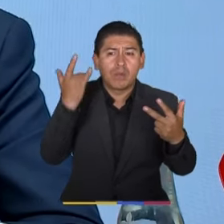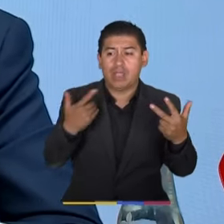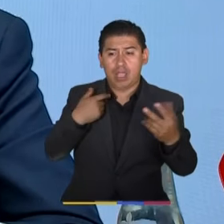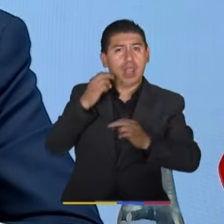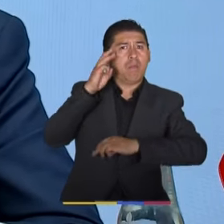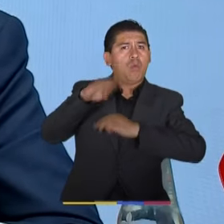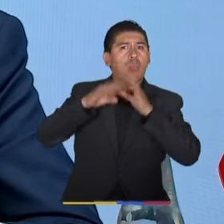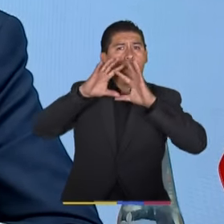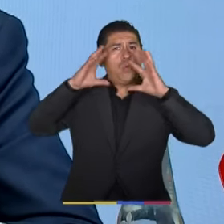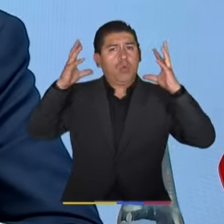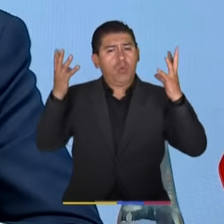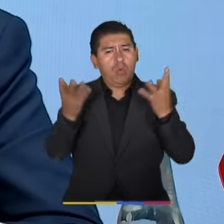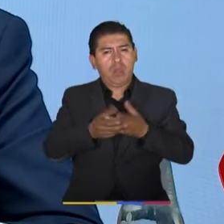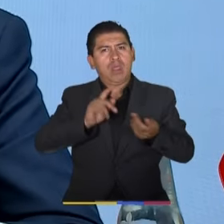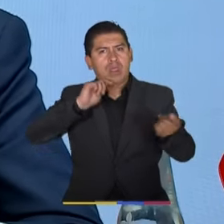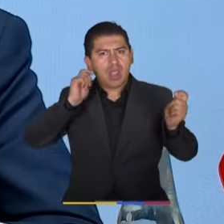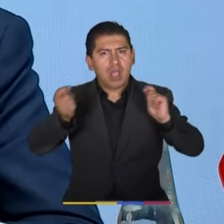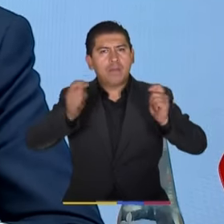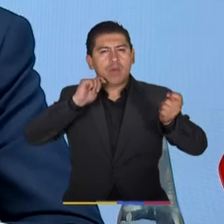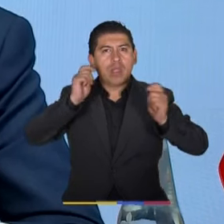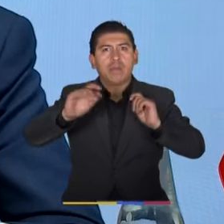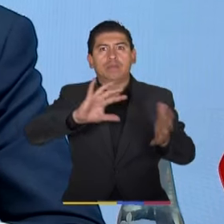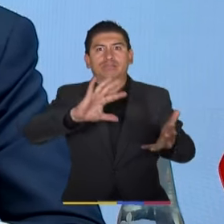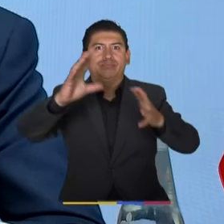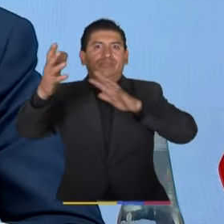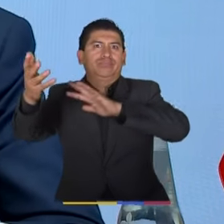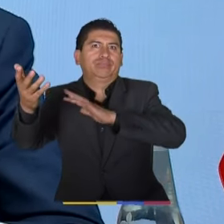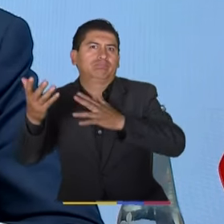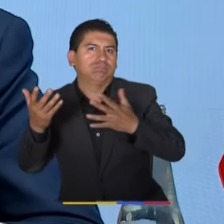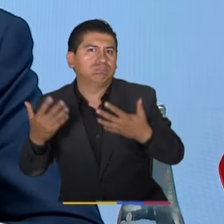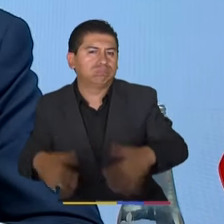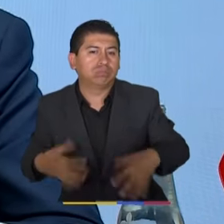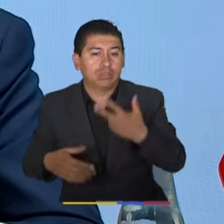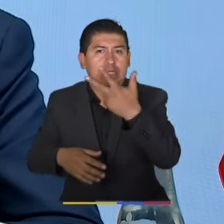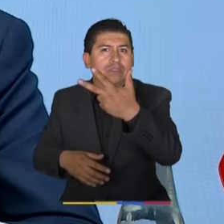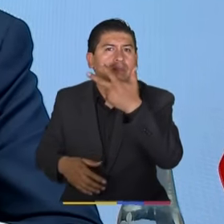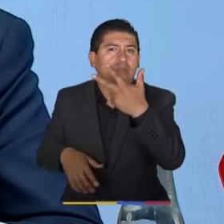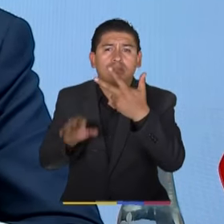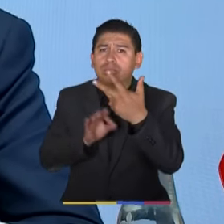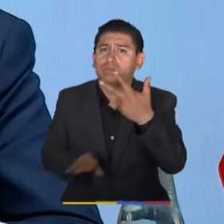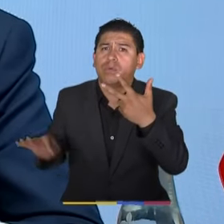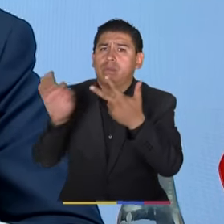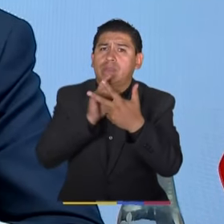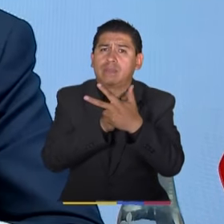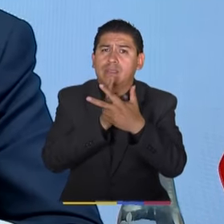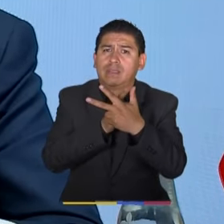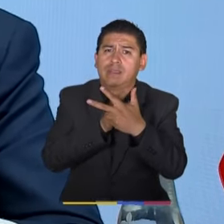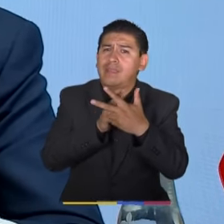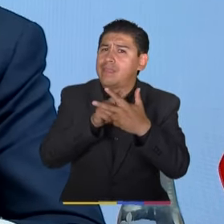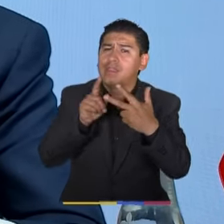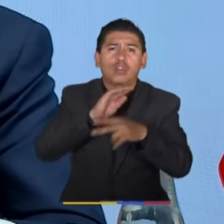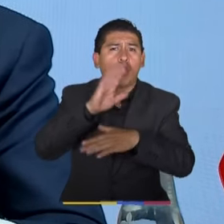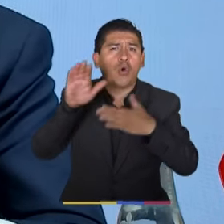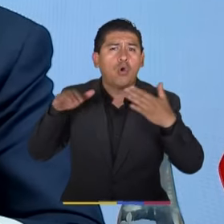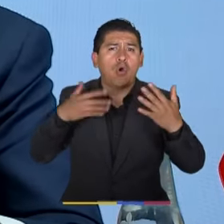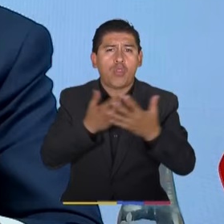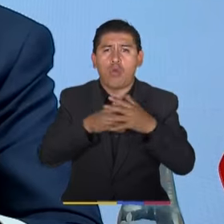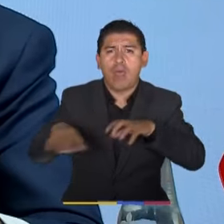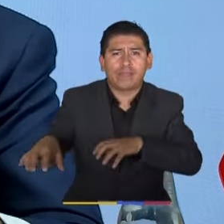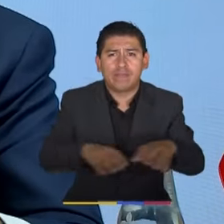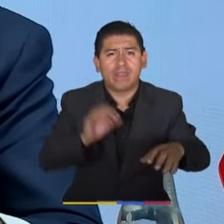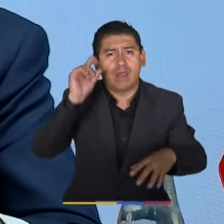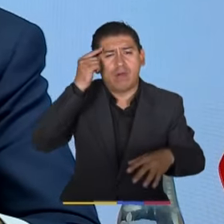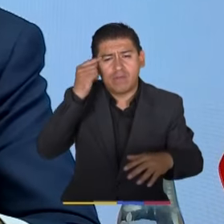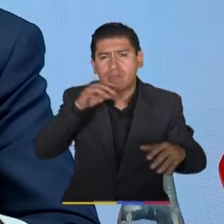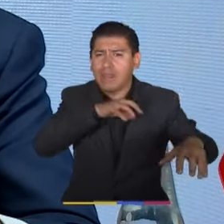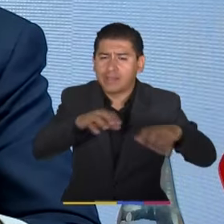en constante y acelerada evolución. Tres conceptos que reflejan el carácter transversal que deben tener las